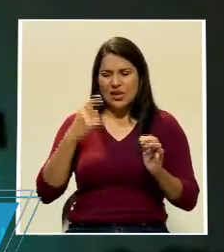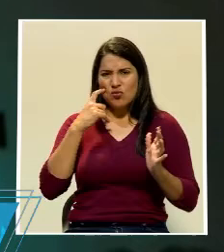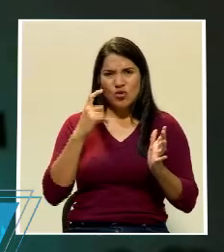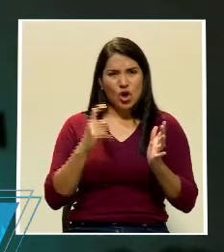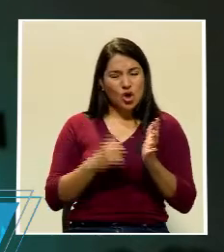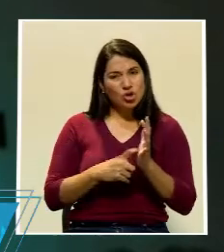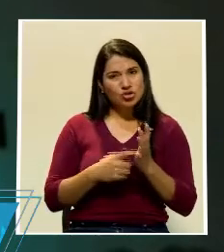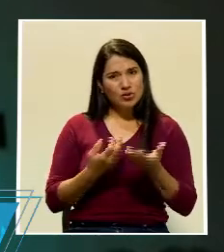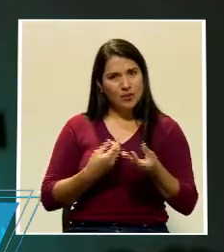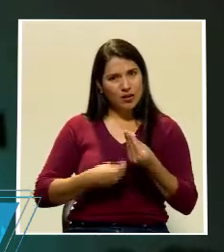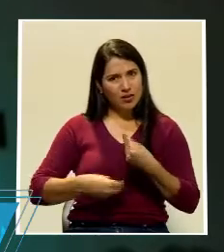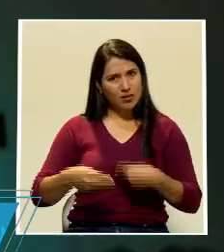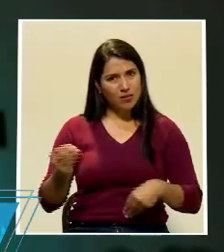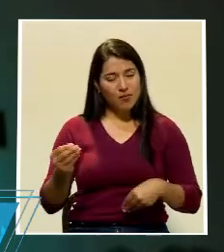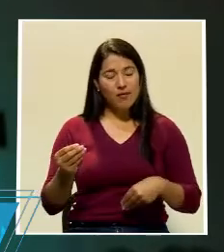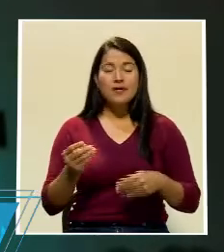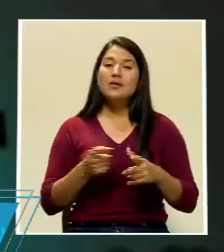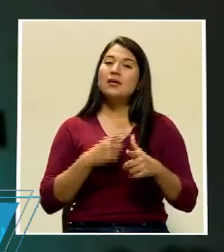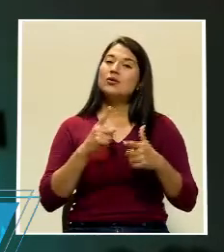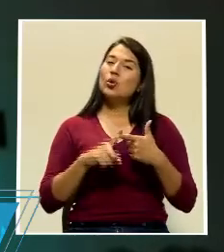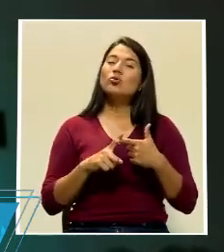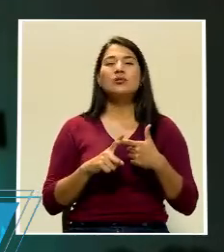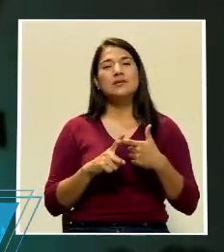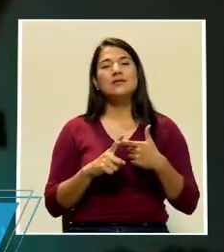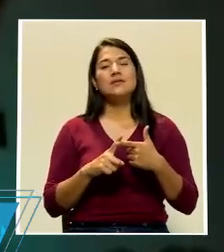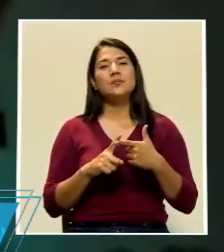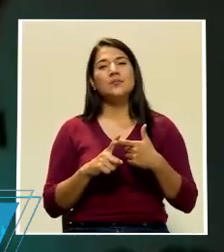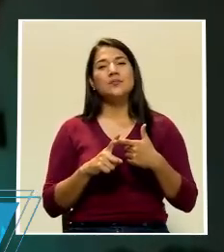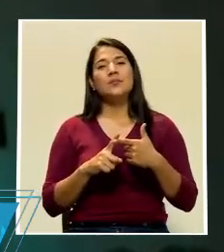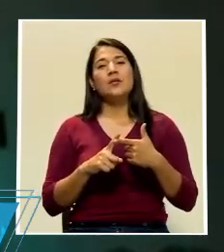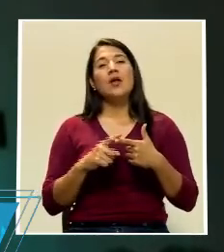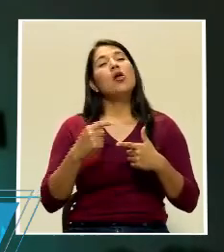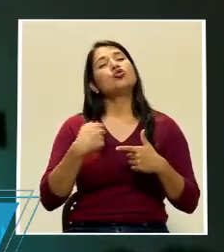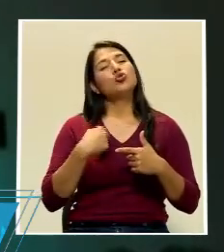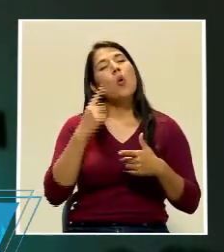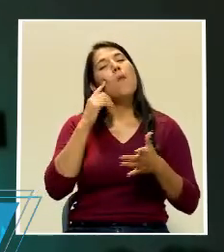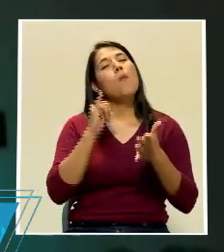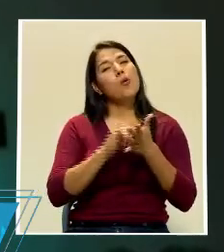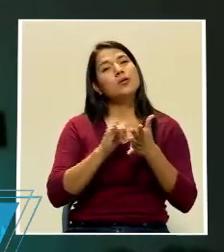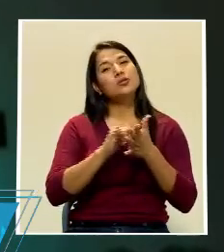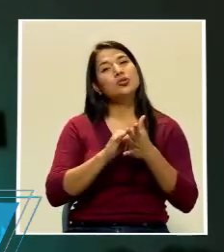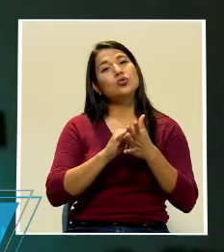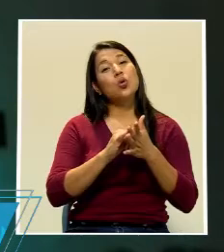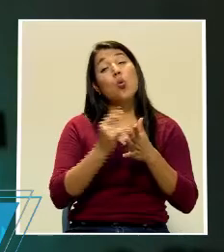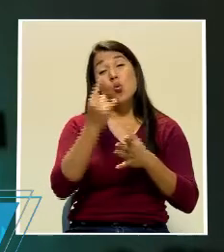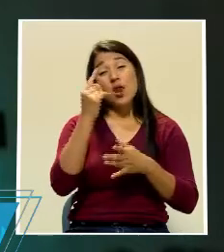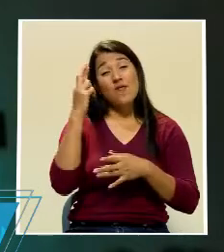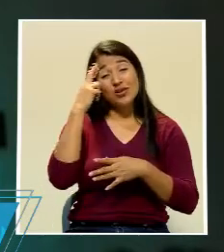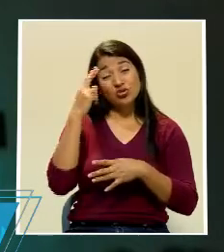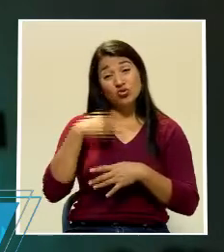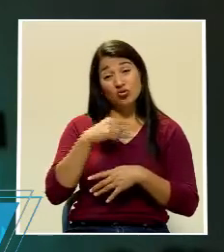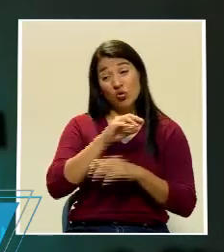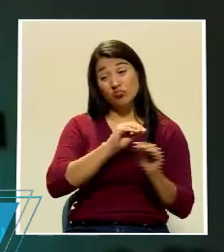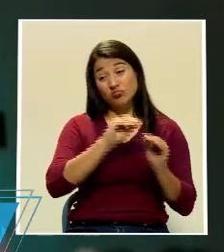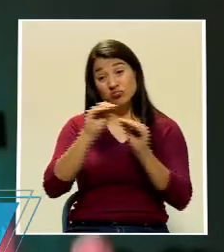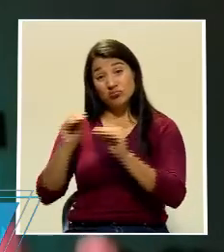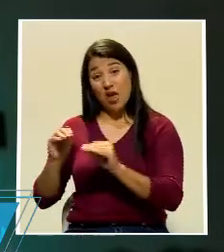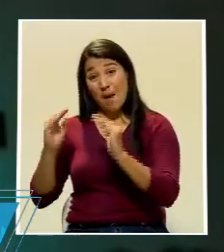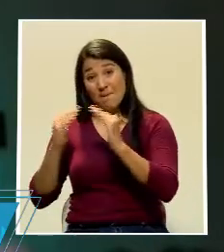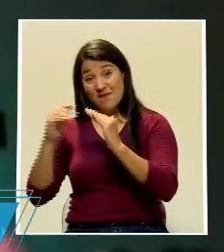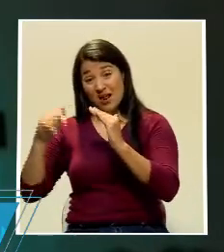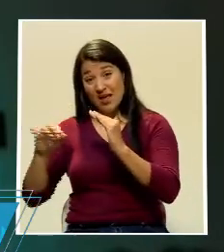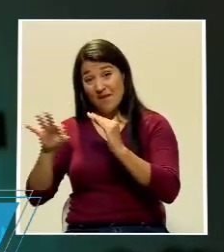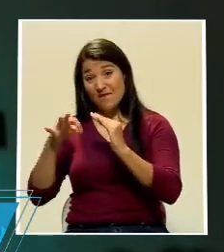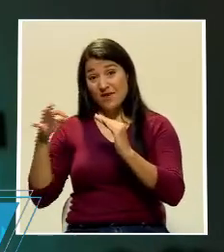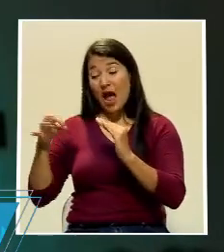cambio. Entonces, una de las razones por las que me vine para acá es porque se le paga lo que se le